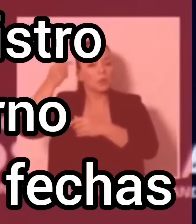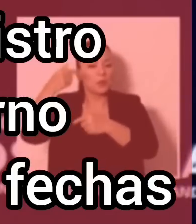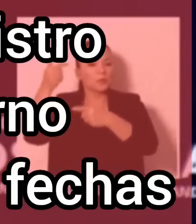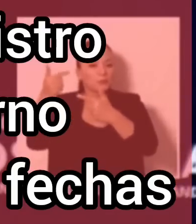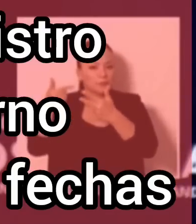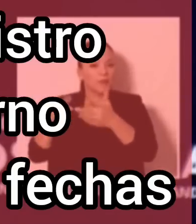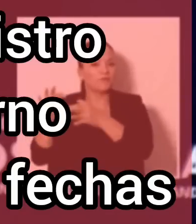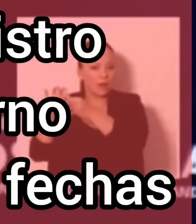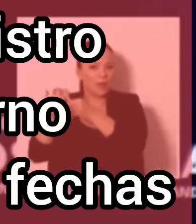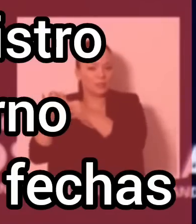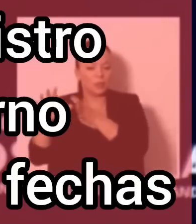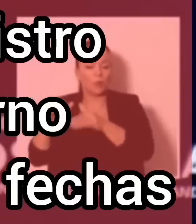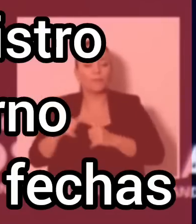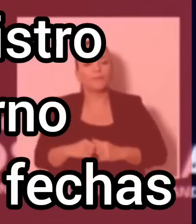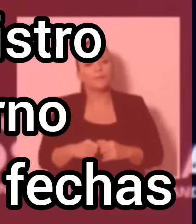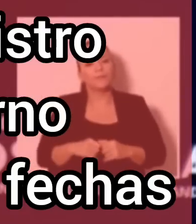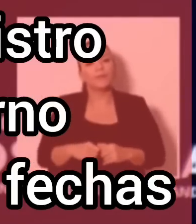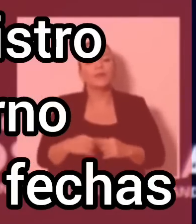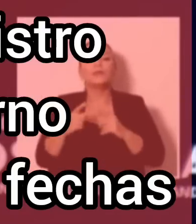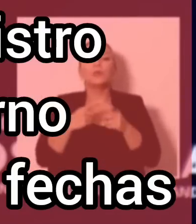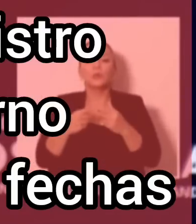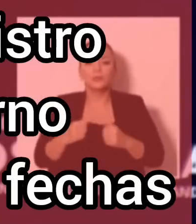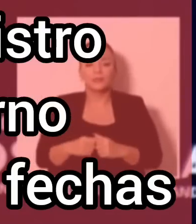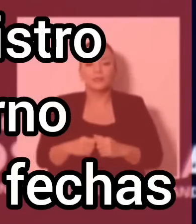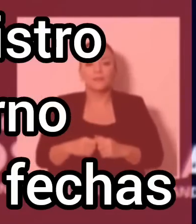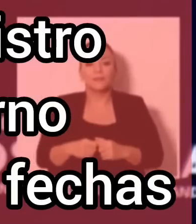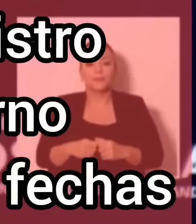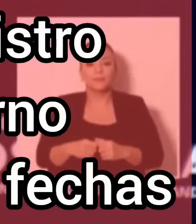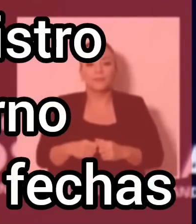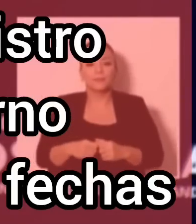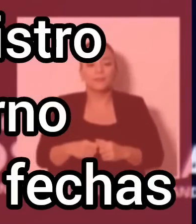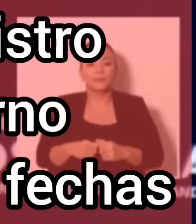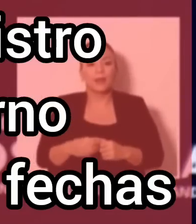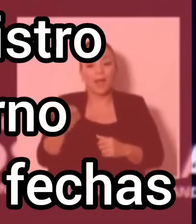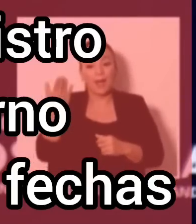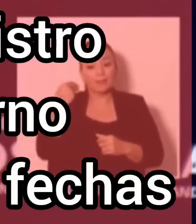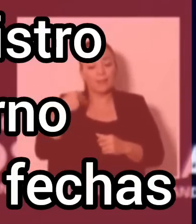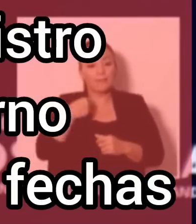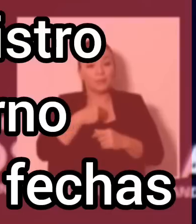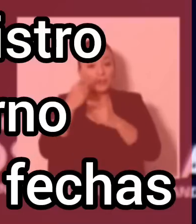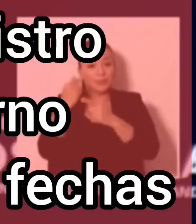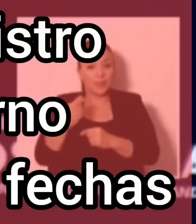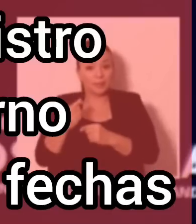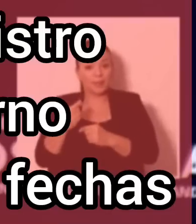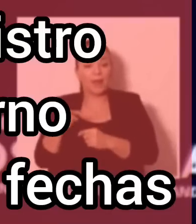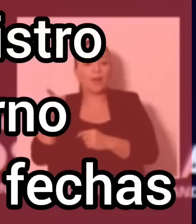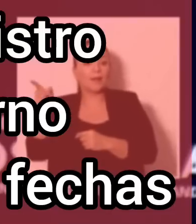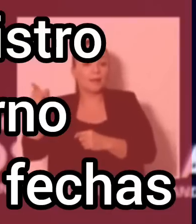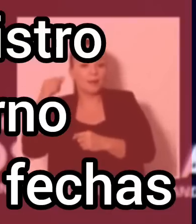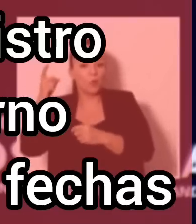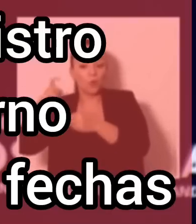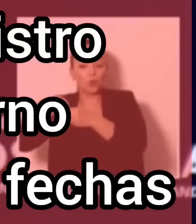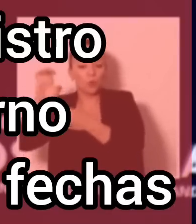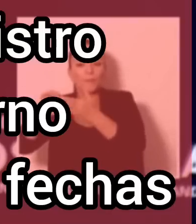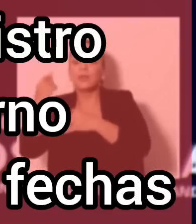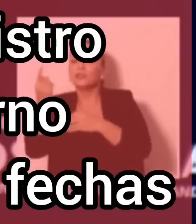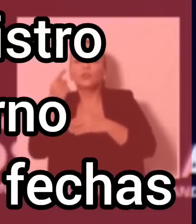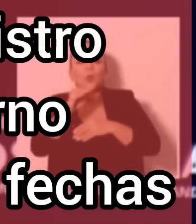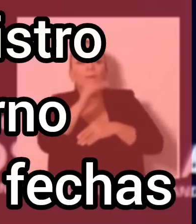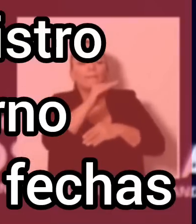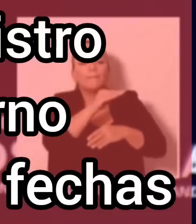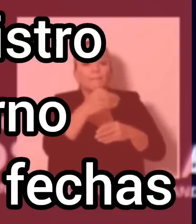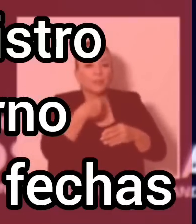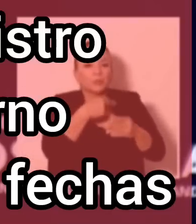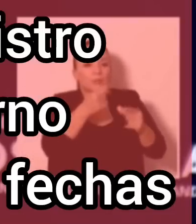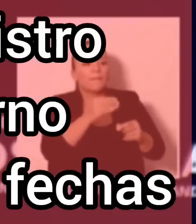relación. Lo que hace al señor Rodrigo Chávez, en ese momento ministro de Hacienda, es pedirle información. Así que no